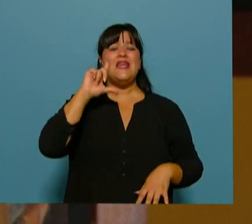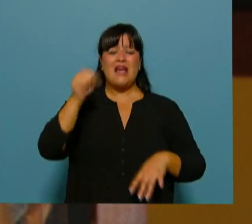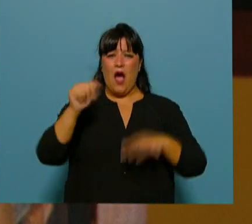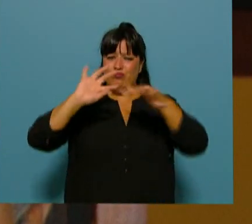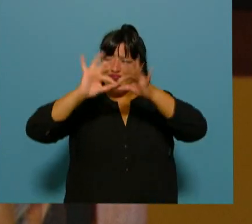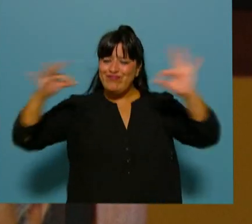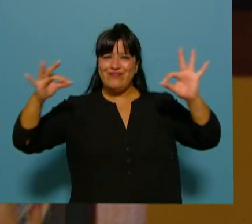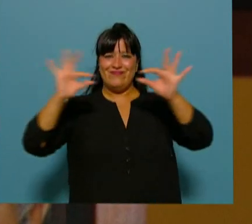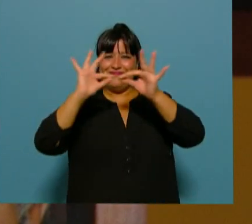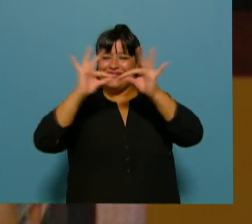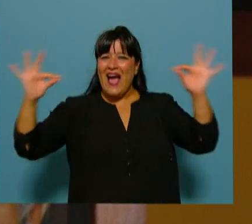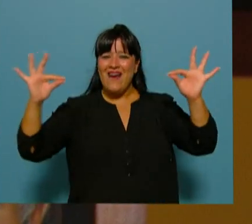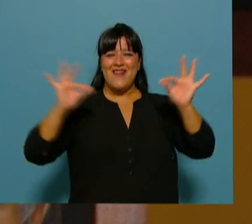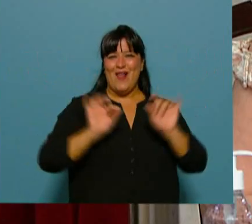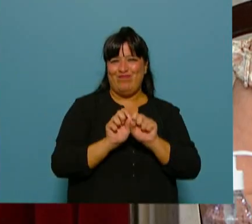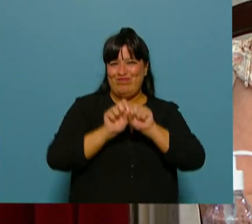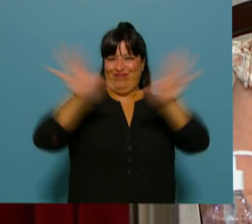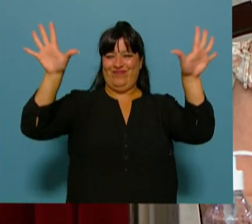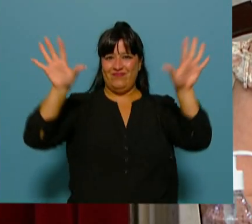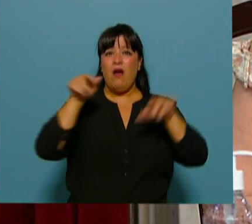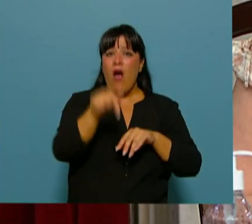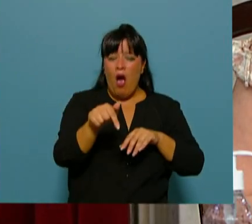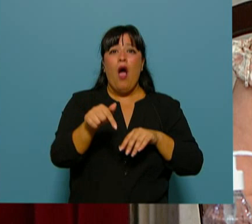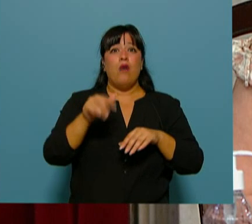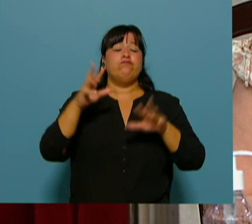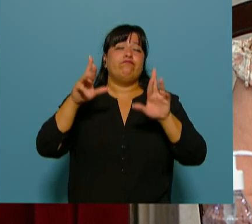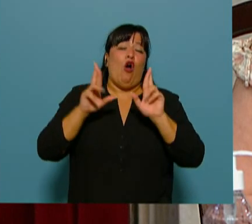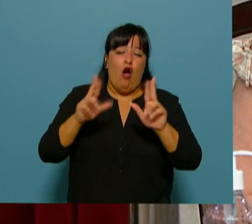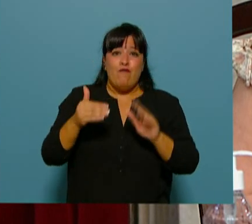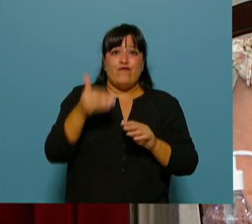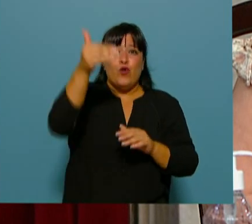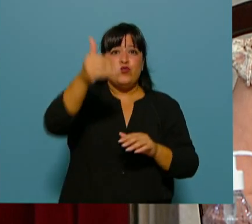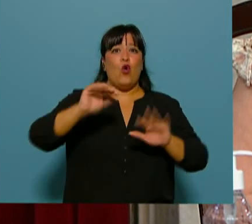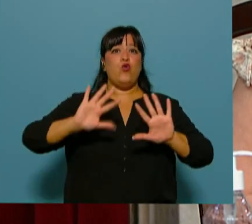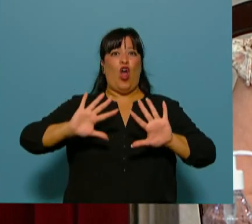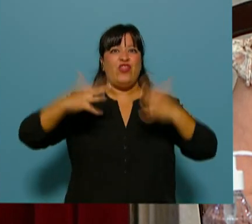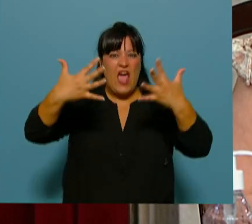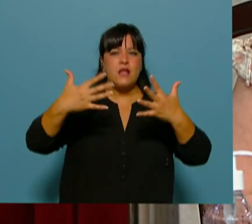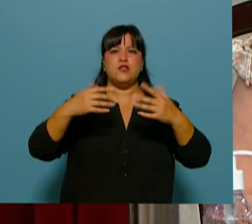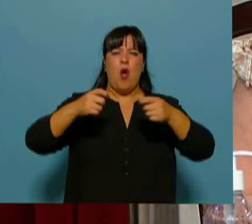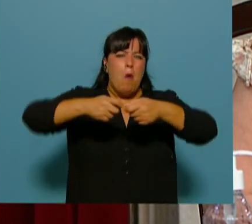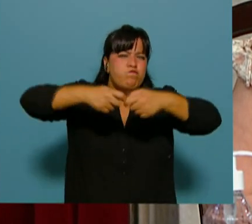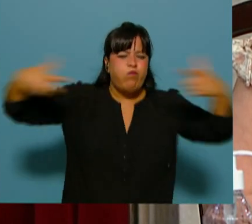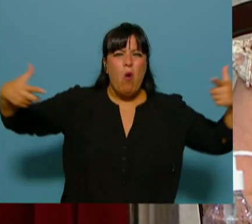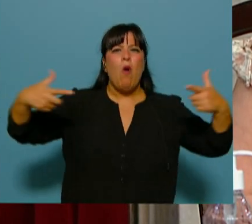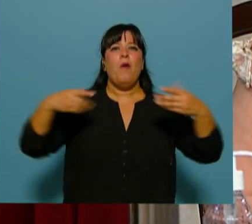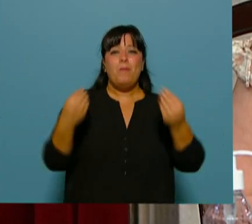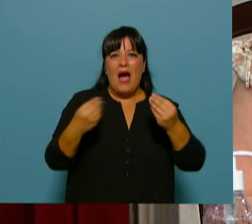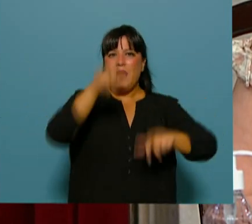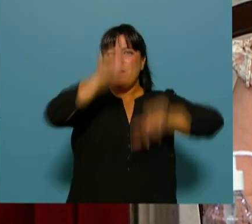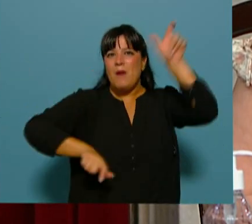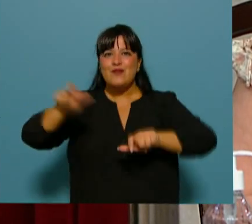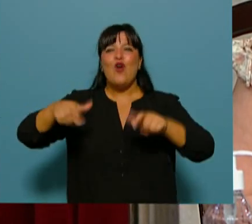Latina. Ya estamos trabajando para multiplicar por 10 la potencia de nuestra red, para que los argentinos y las